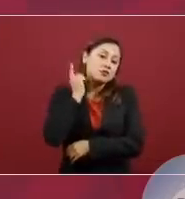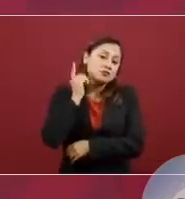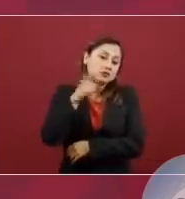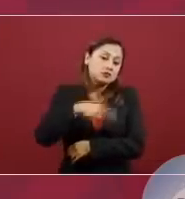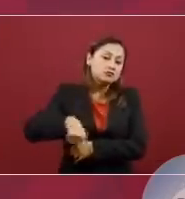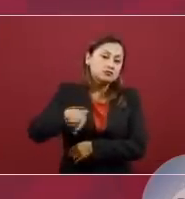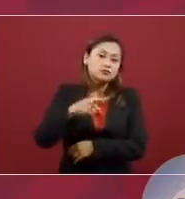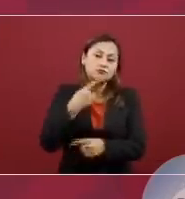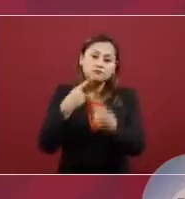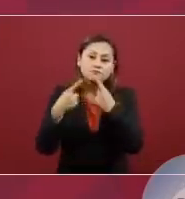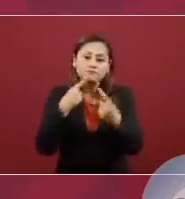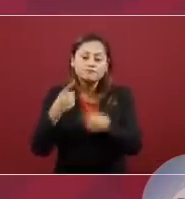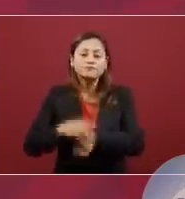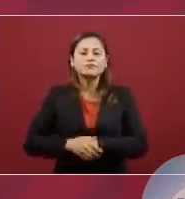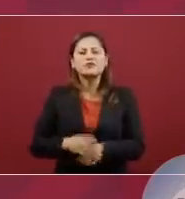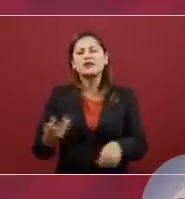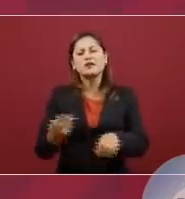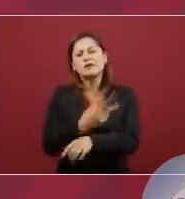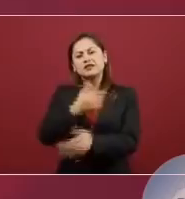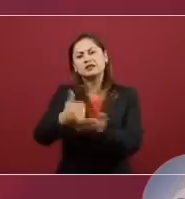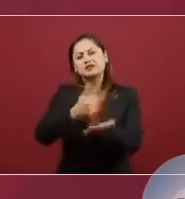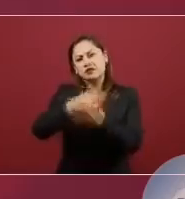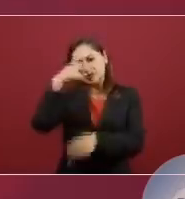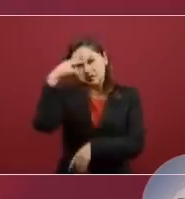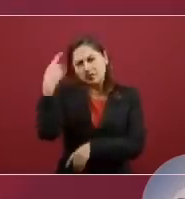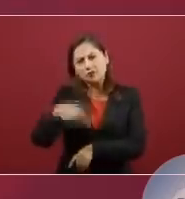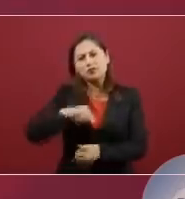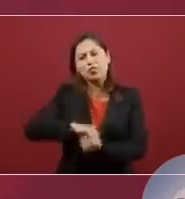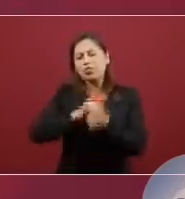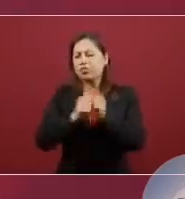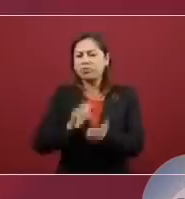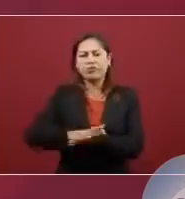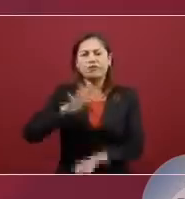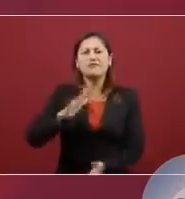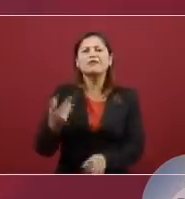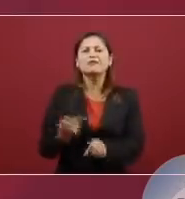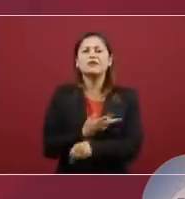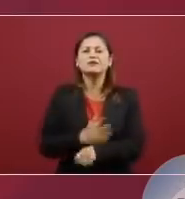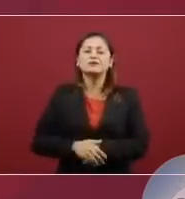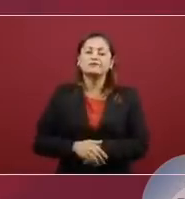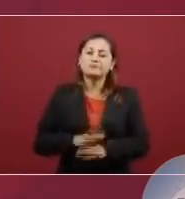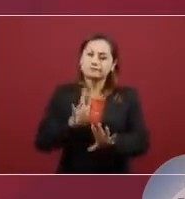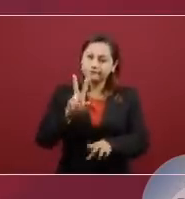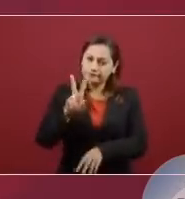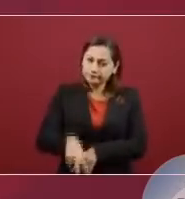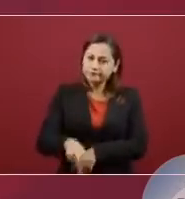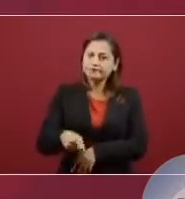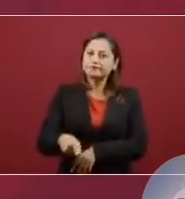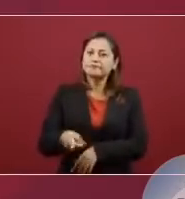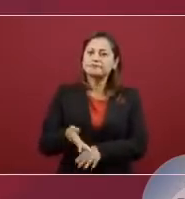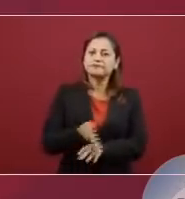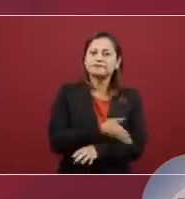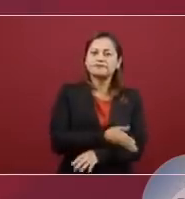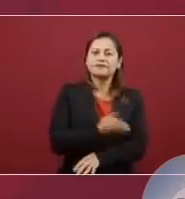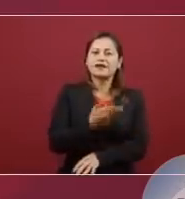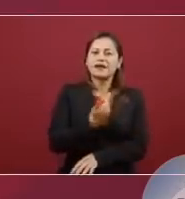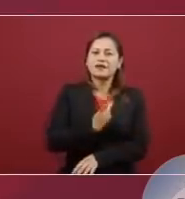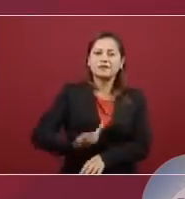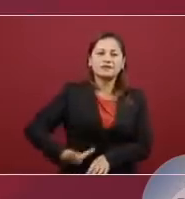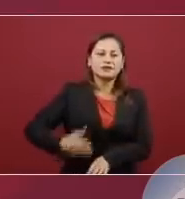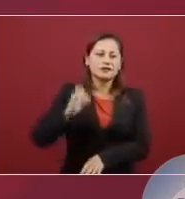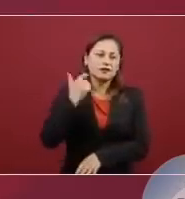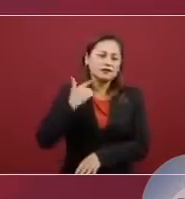aquí se conjugan 2 fenómenos. Evidentemente hay que asumir que el gobierno anterior hubo un debilitamiento de las tareas de